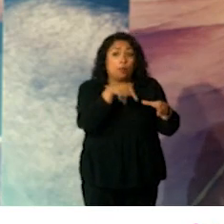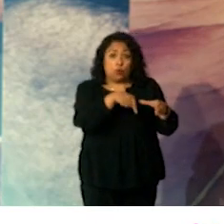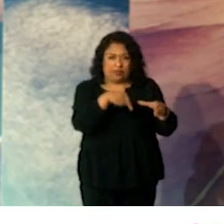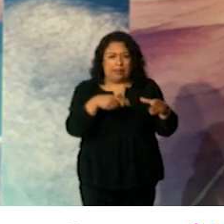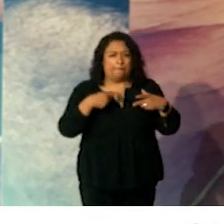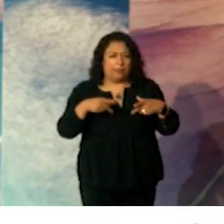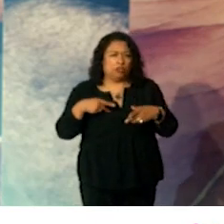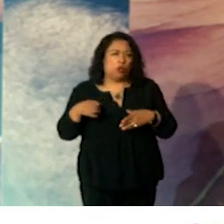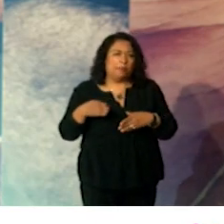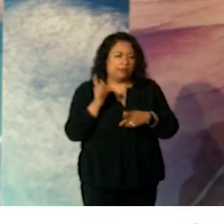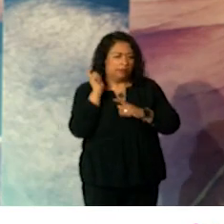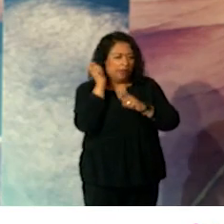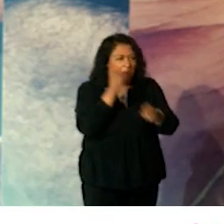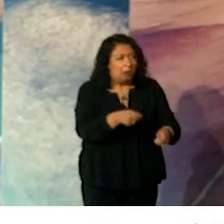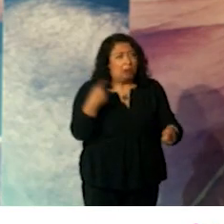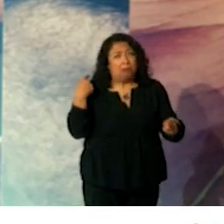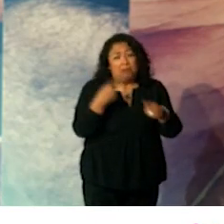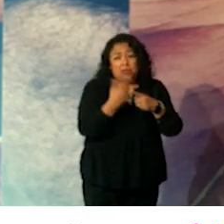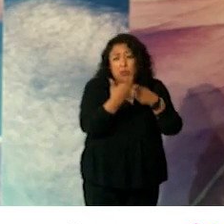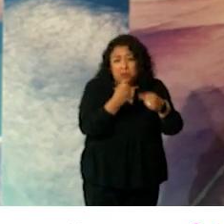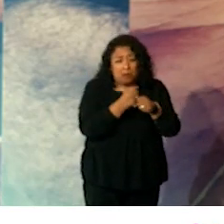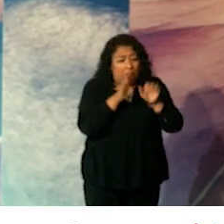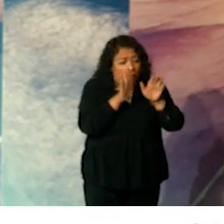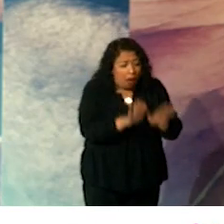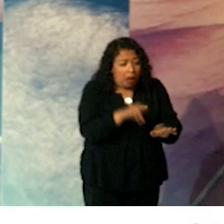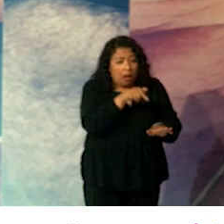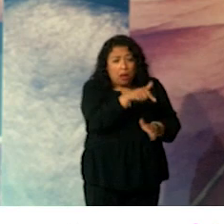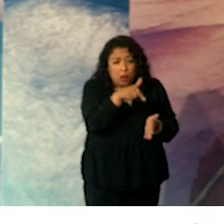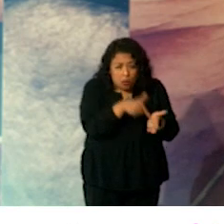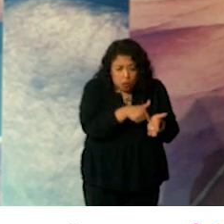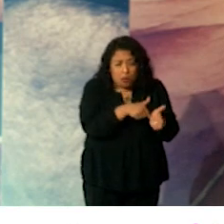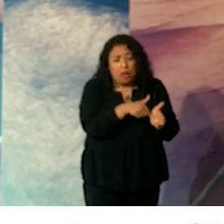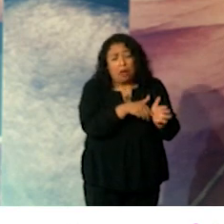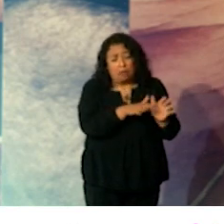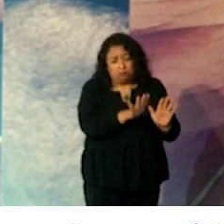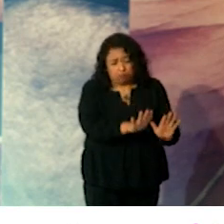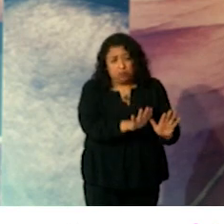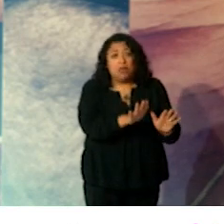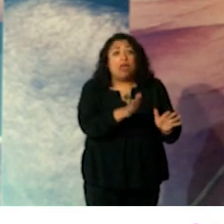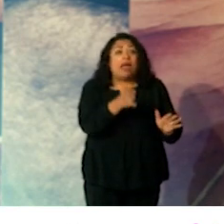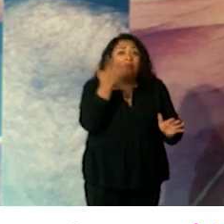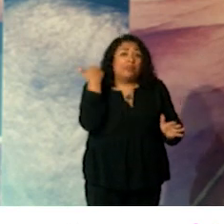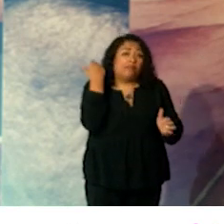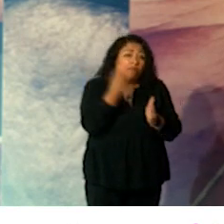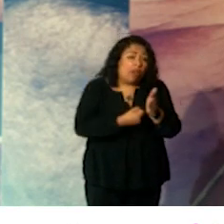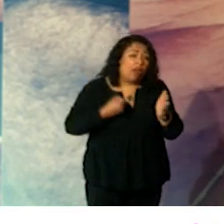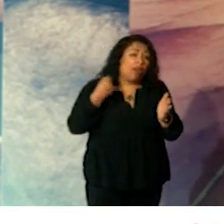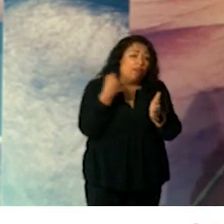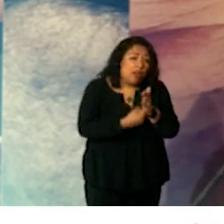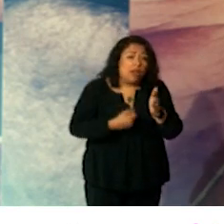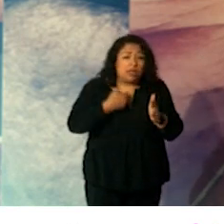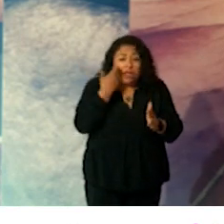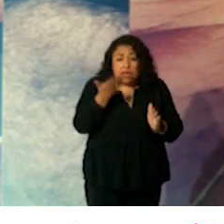de pescadores que lleva más de 50 años asentada en ese lugar, que había luchado toda su vida por